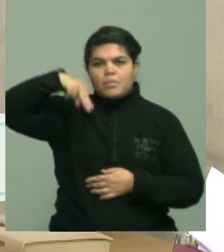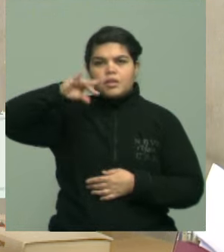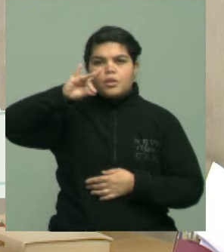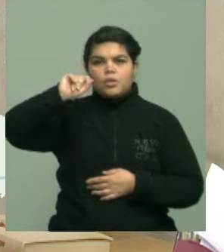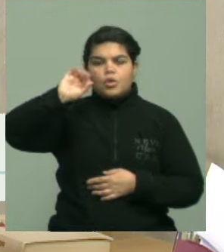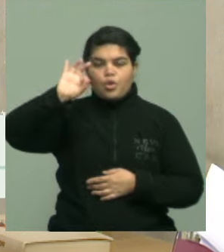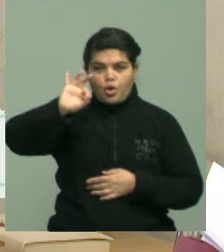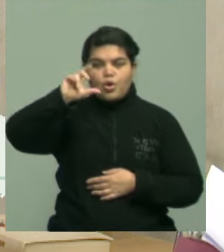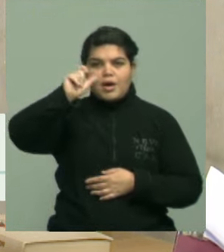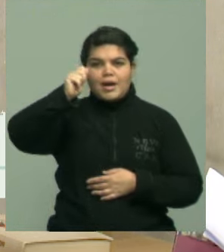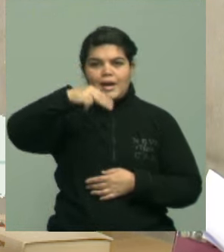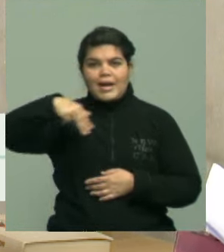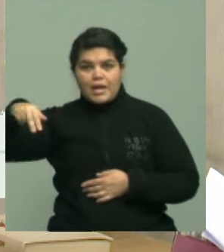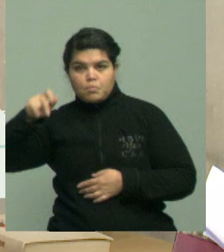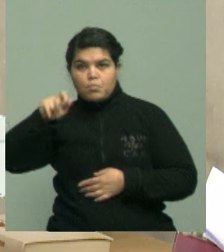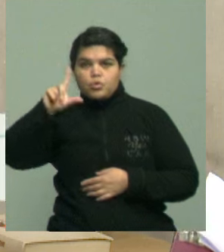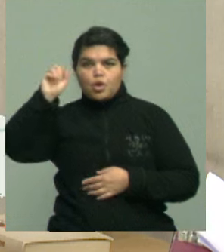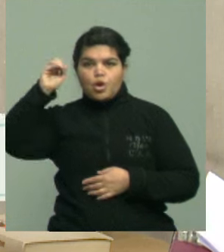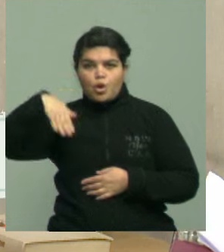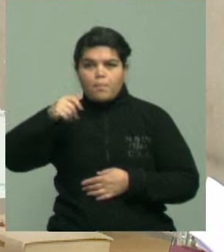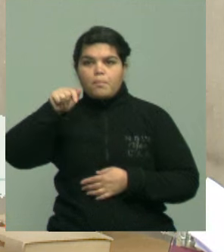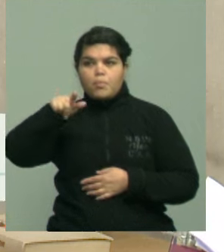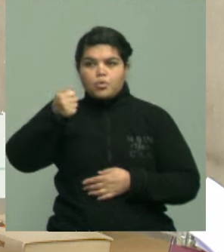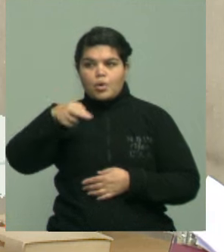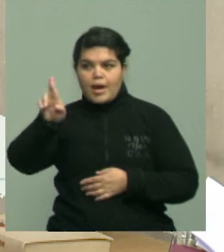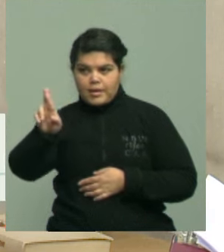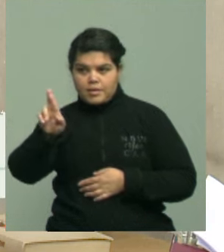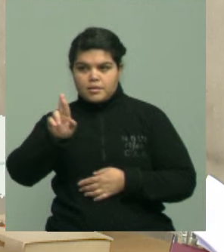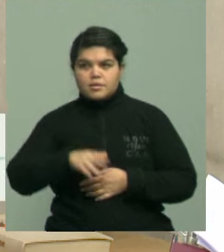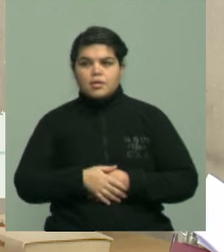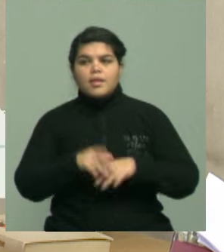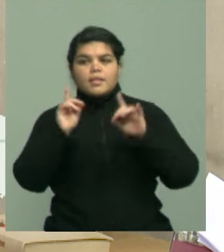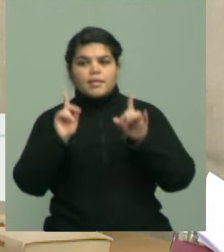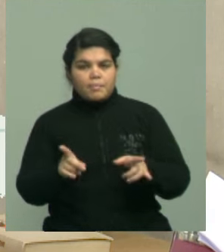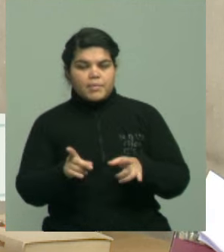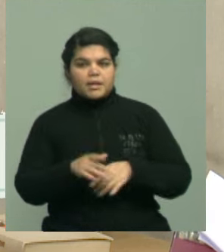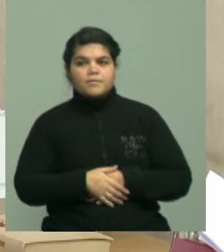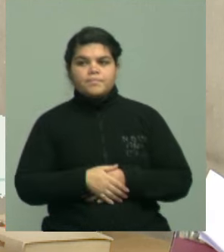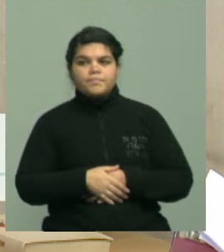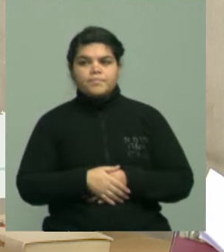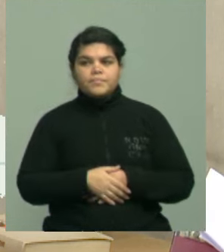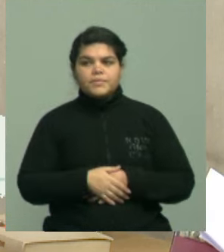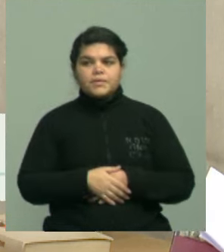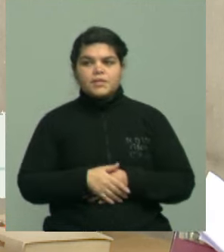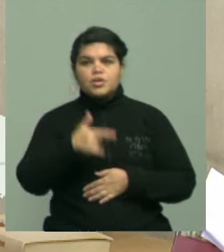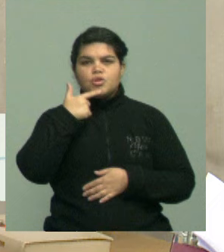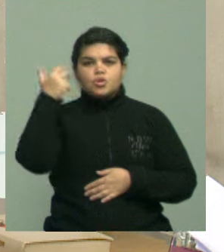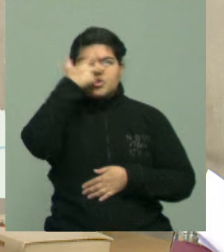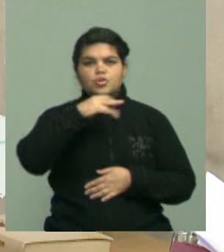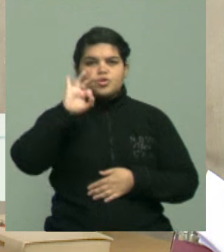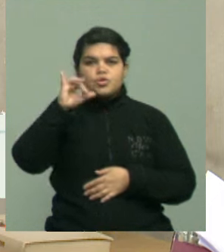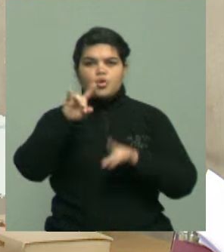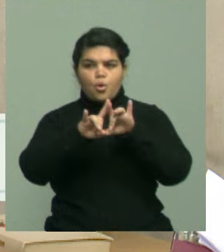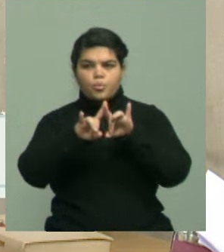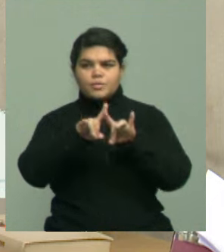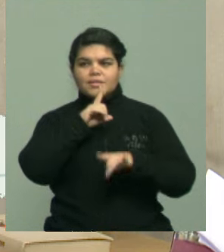mendocan.com.ar, sí. Mendocan con doble N, que es la página, sí, web, .com.ar, o a través de una tiquetera que se llama Show Ticket. Sí.